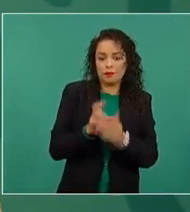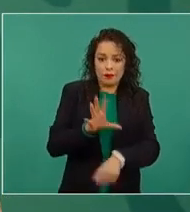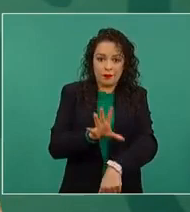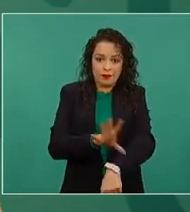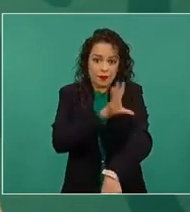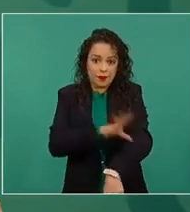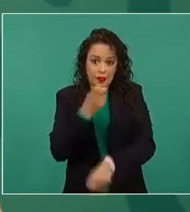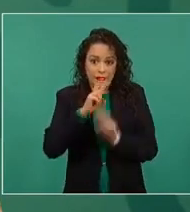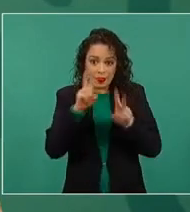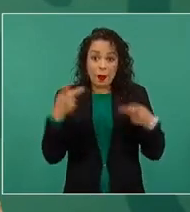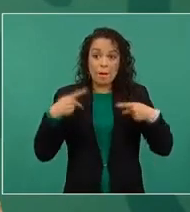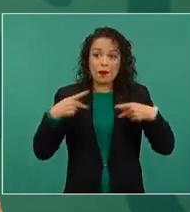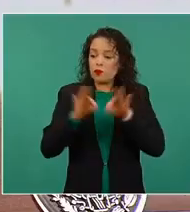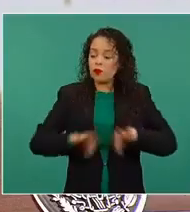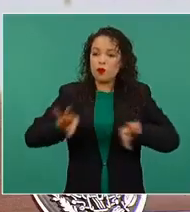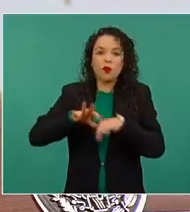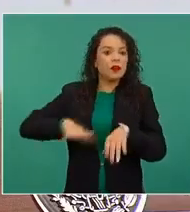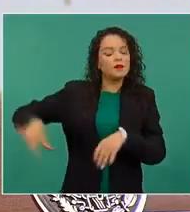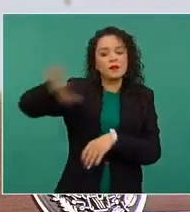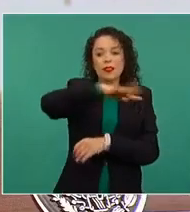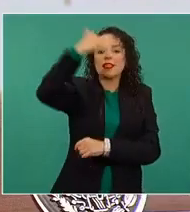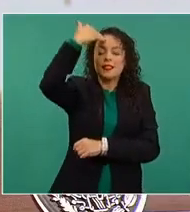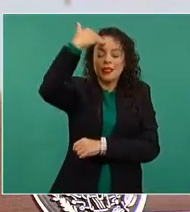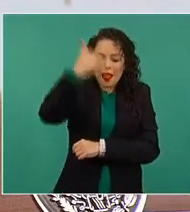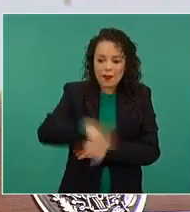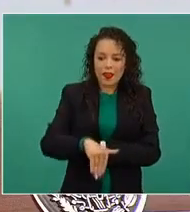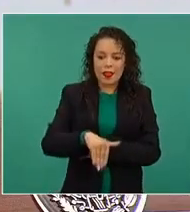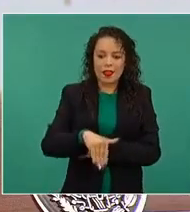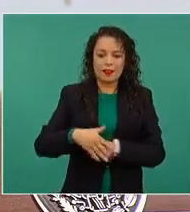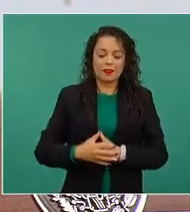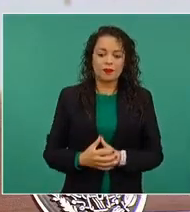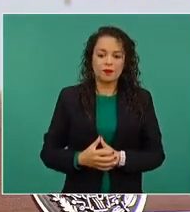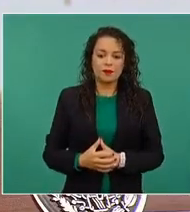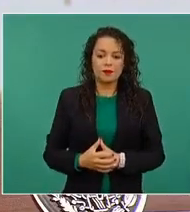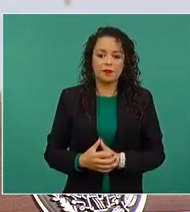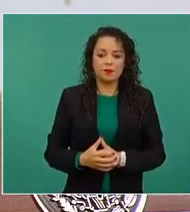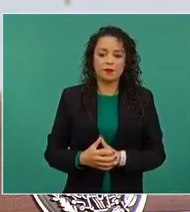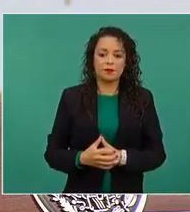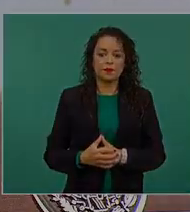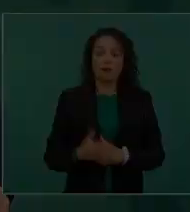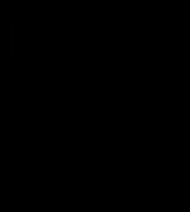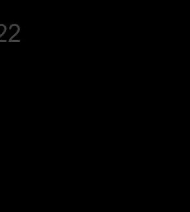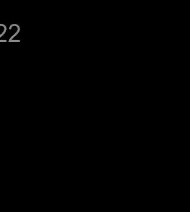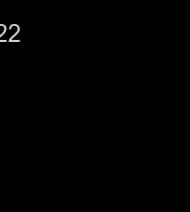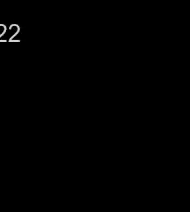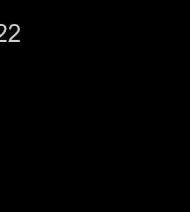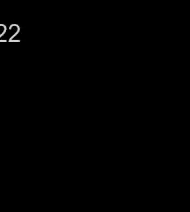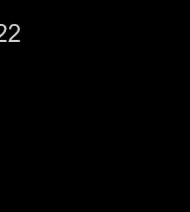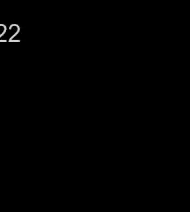sepa. Cuando impusieron la llamada reforma energética.